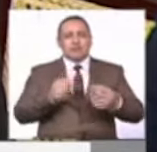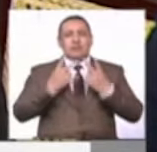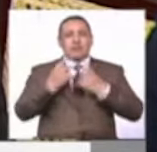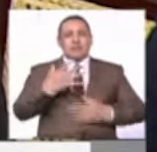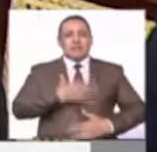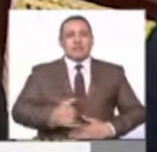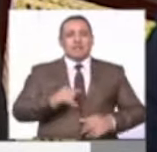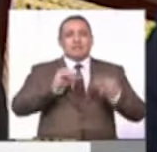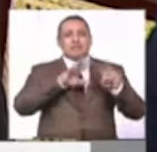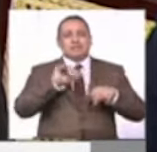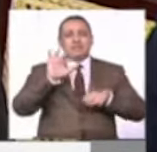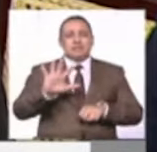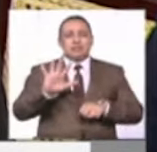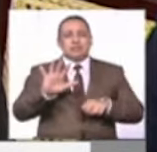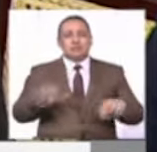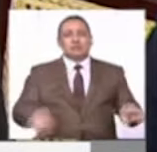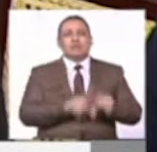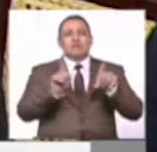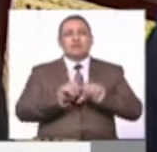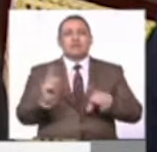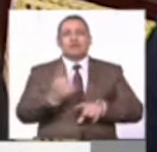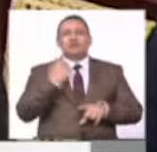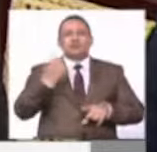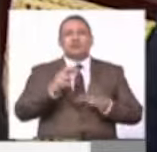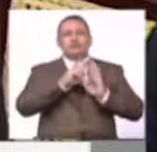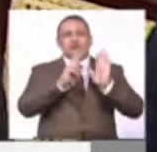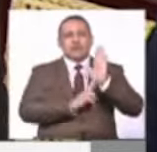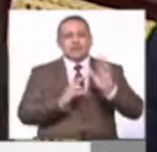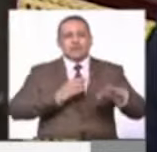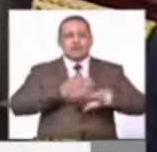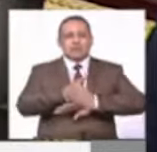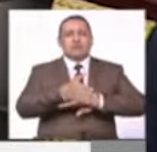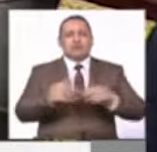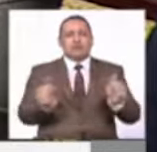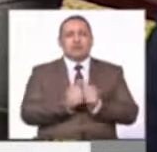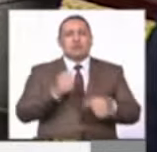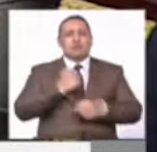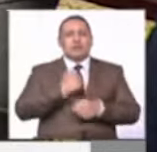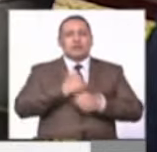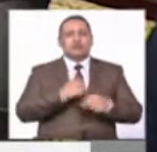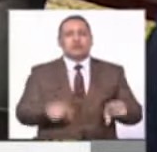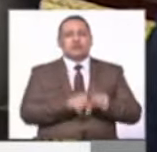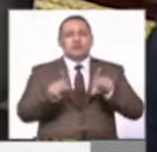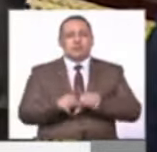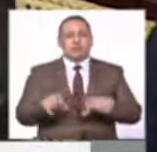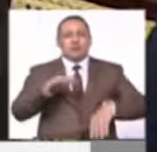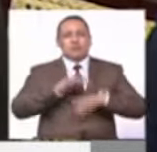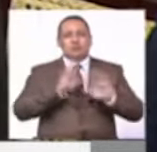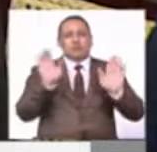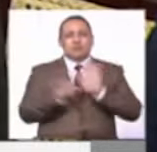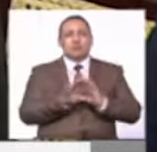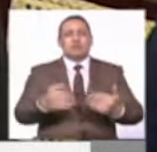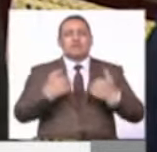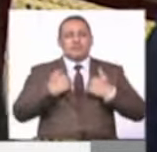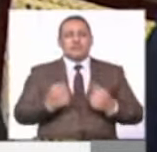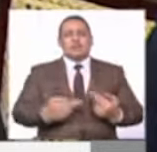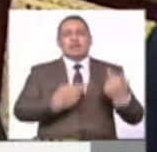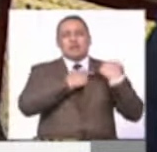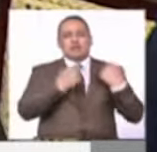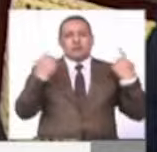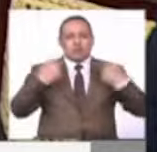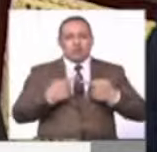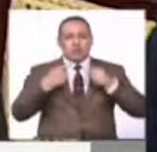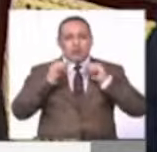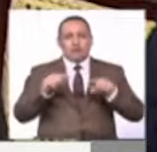edad de 75 años no es solo un requisito de acceso a la función sino también un límite para ejercer el cargo